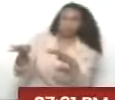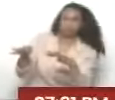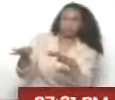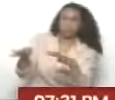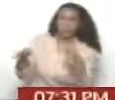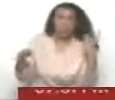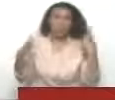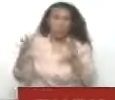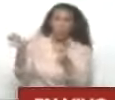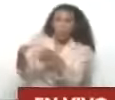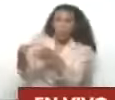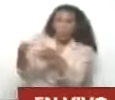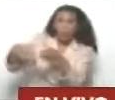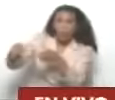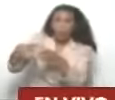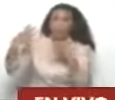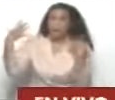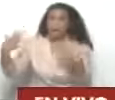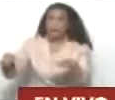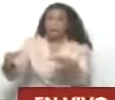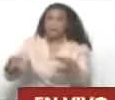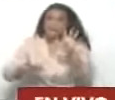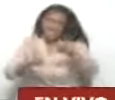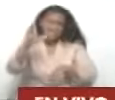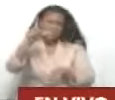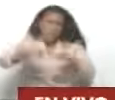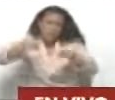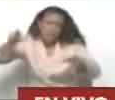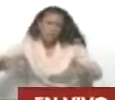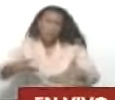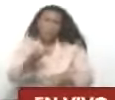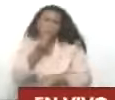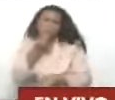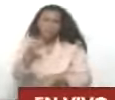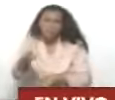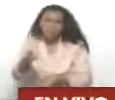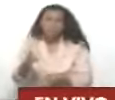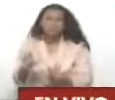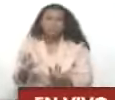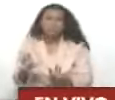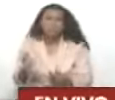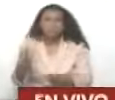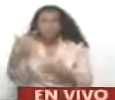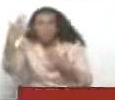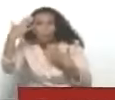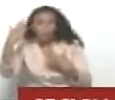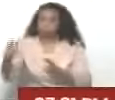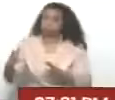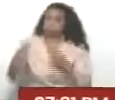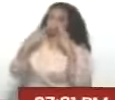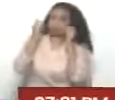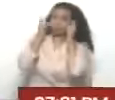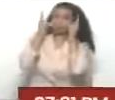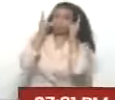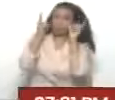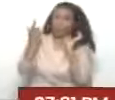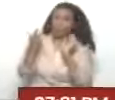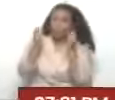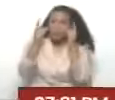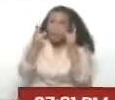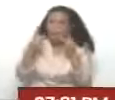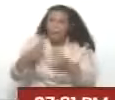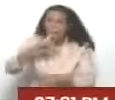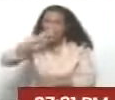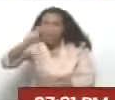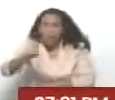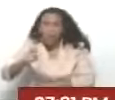derecha veo un grupo grande, como de 15 personas estaban comiendo. Y empiezan a saludar emocionados porque se sorprenden ver a